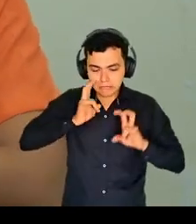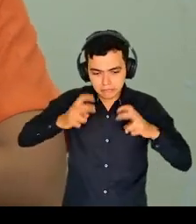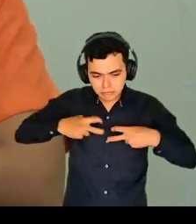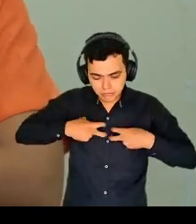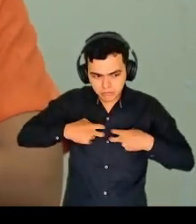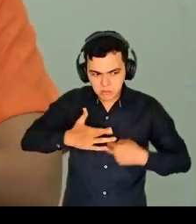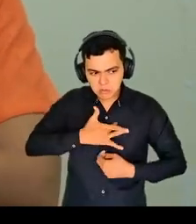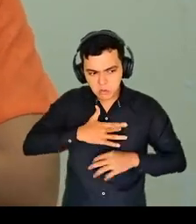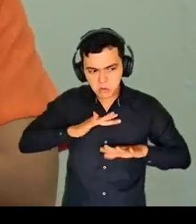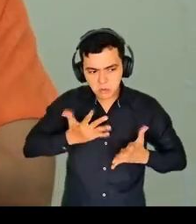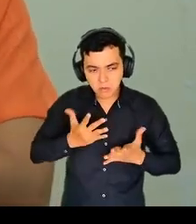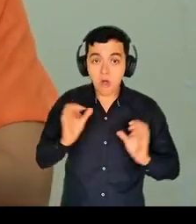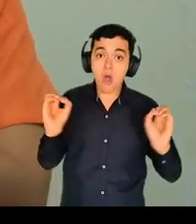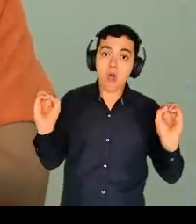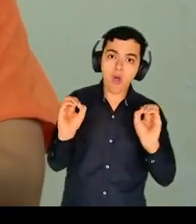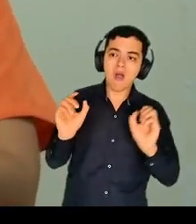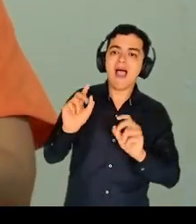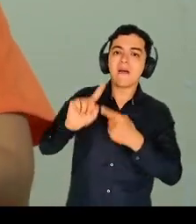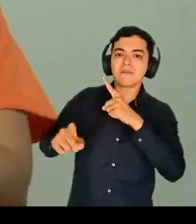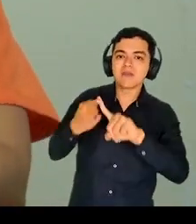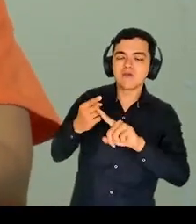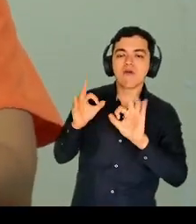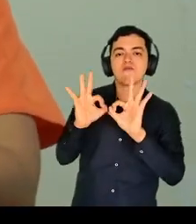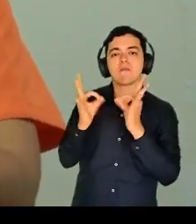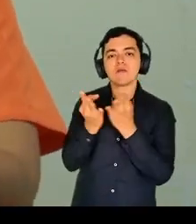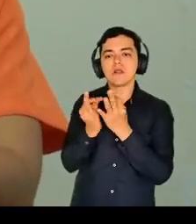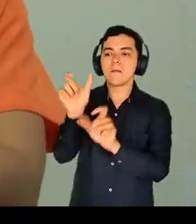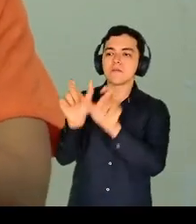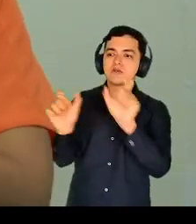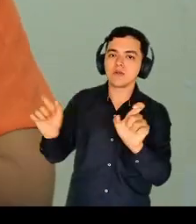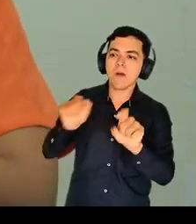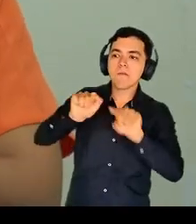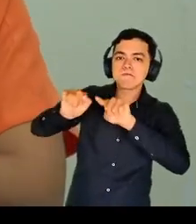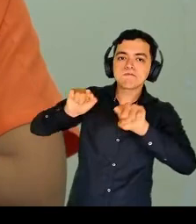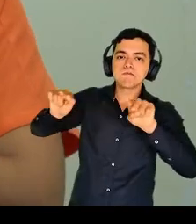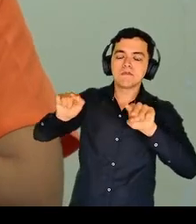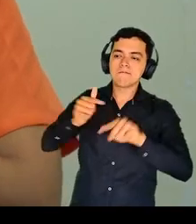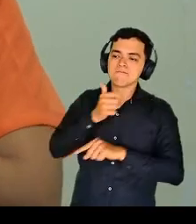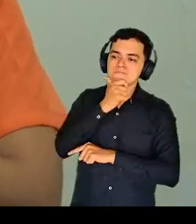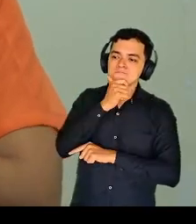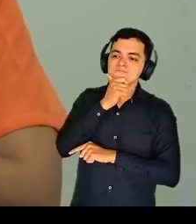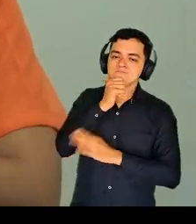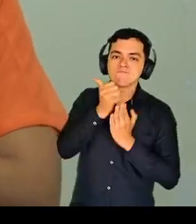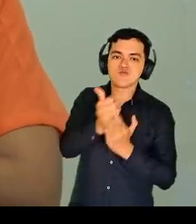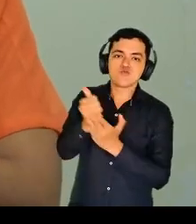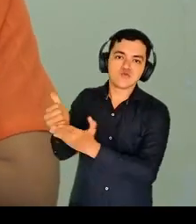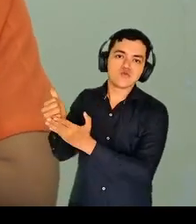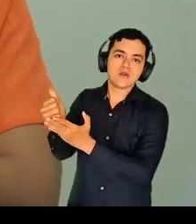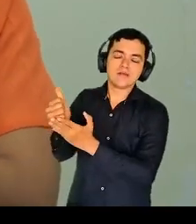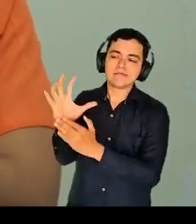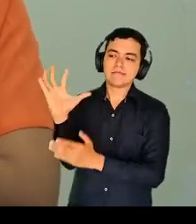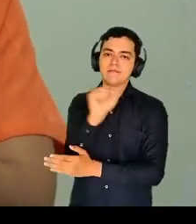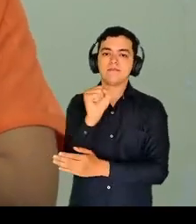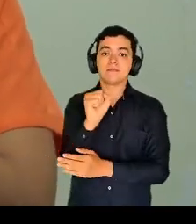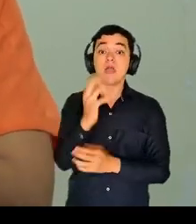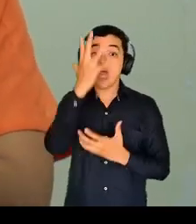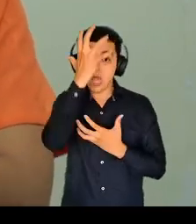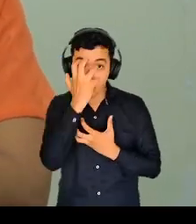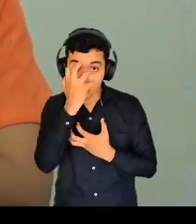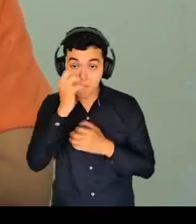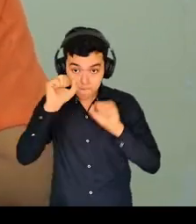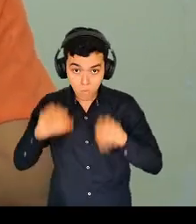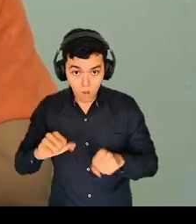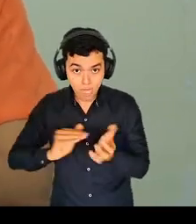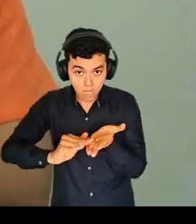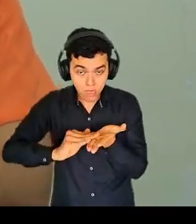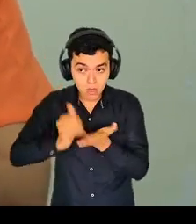nuestras propias vivencias o las vivencias de nuestros amigos, familiares, personas cercanas. La depresión se puede